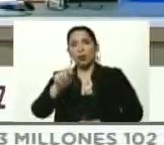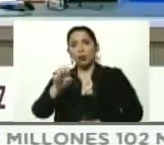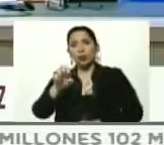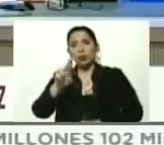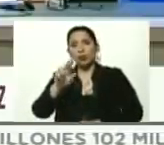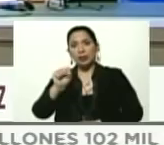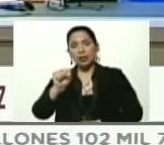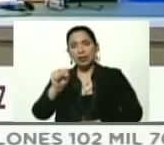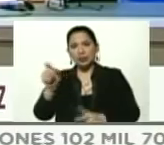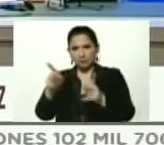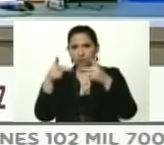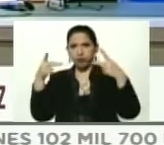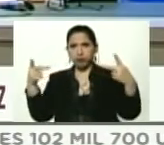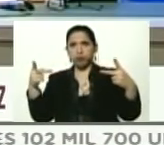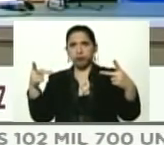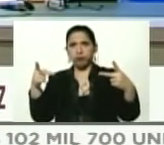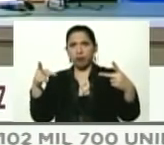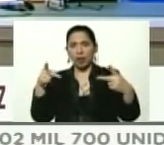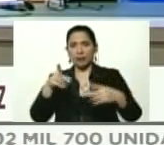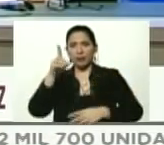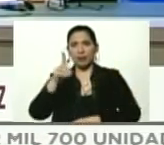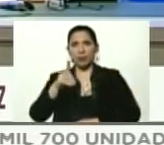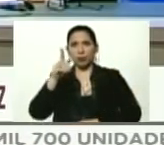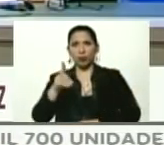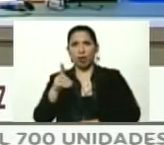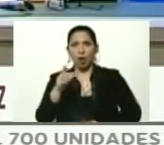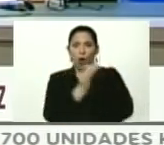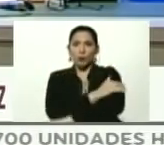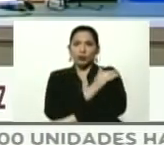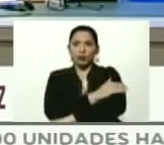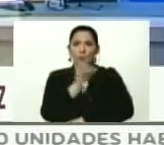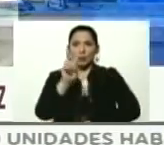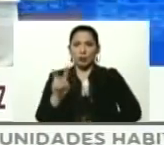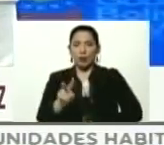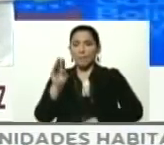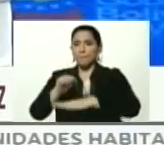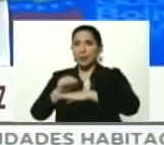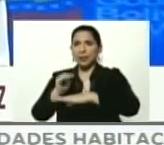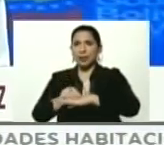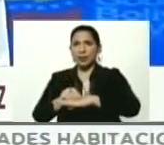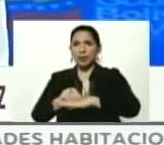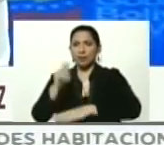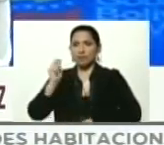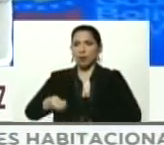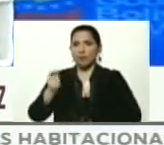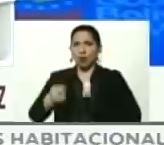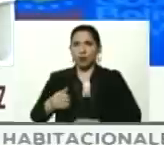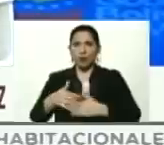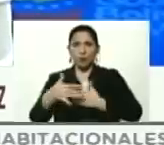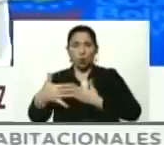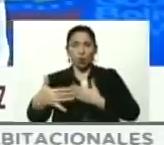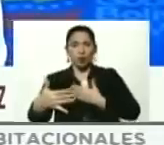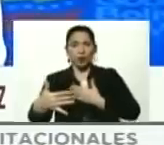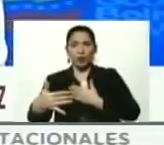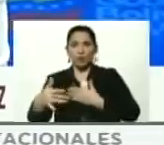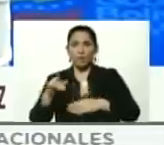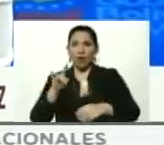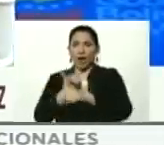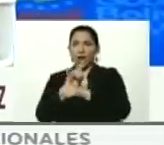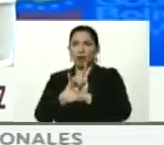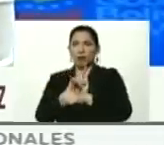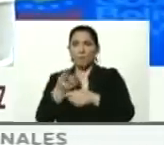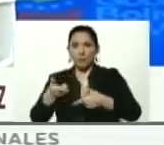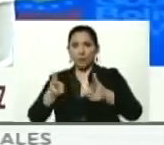El diputado Oscar Ronderos, oposición venezolana, pide a la Corte que demore fallo que permite a